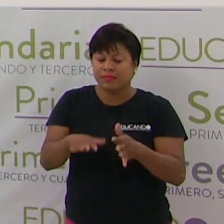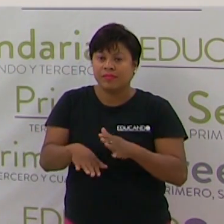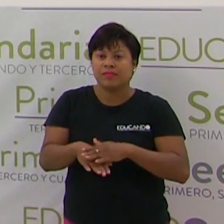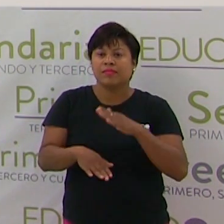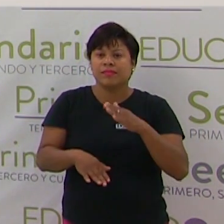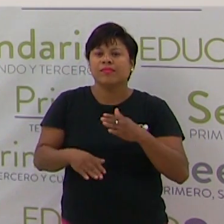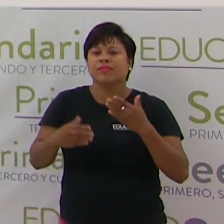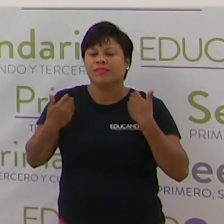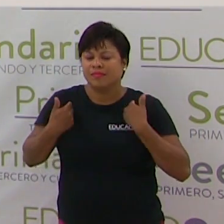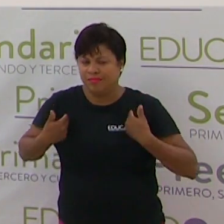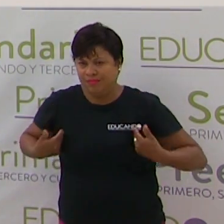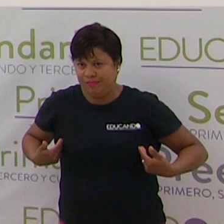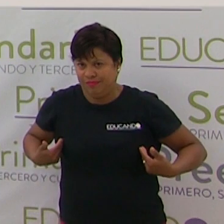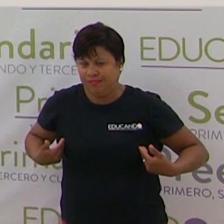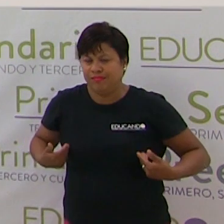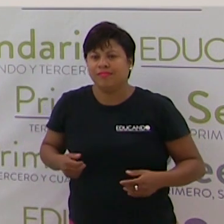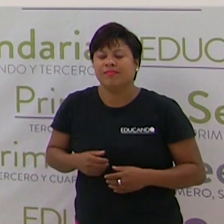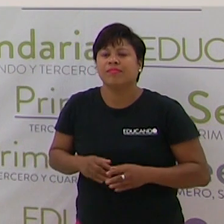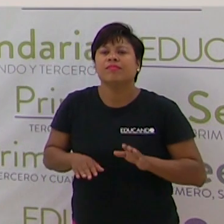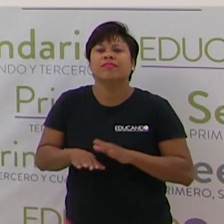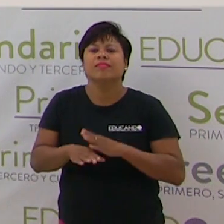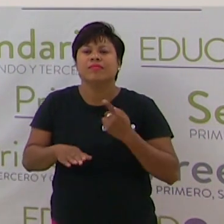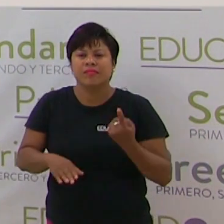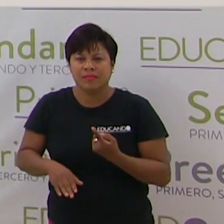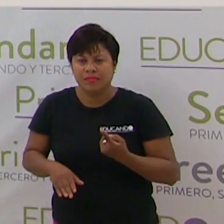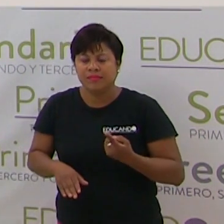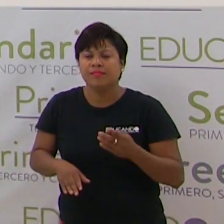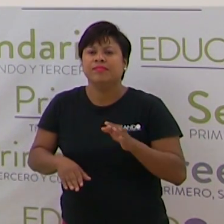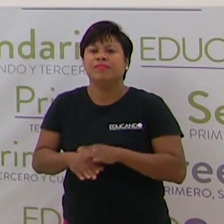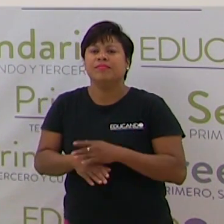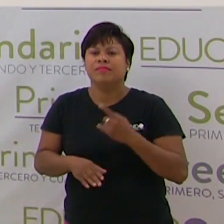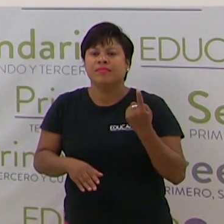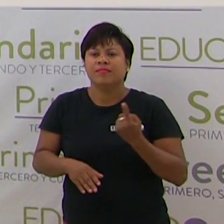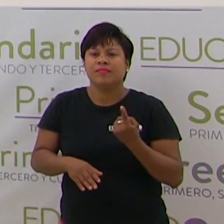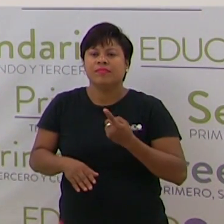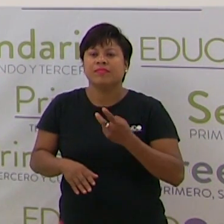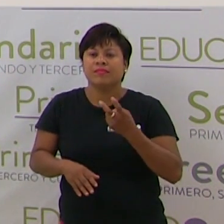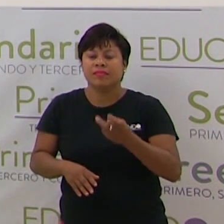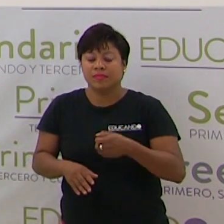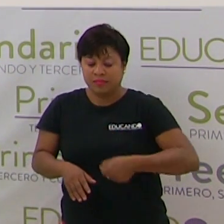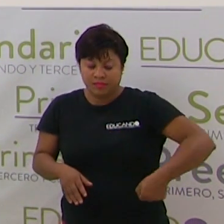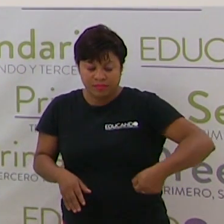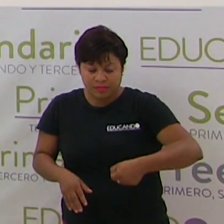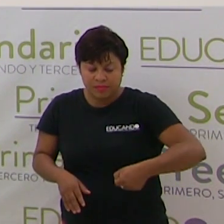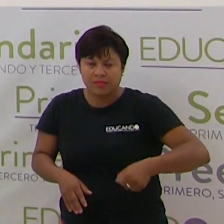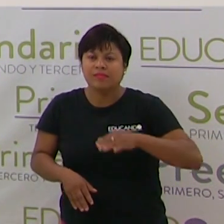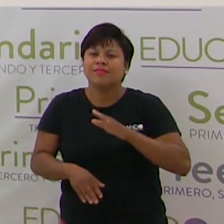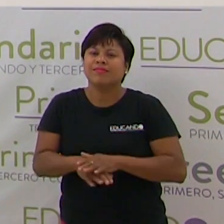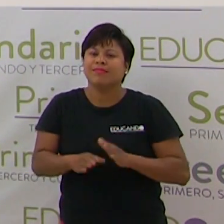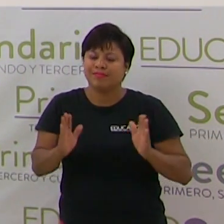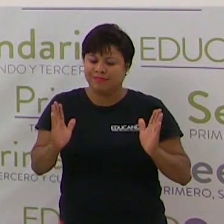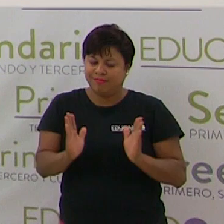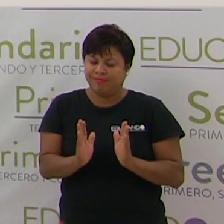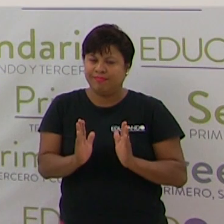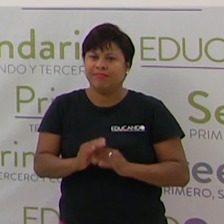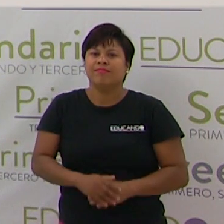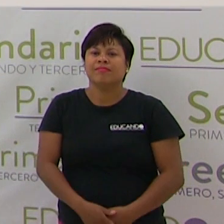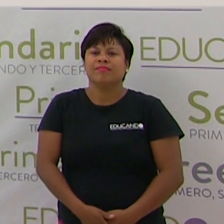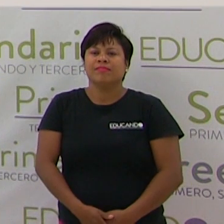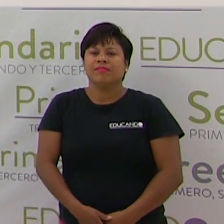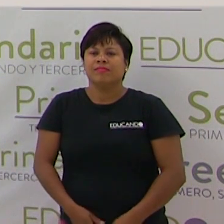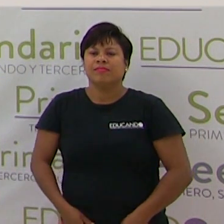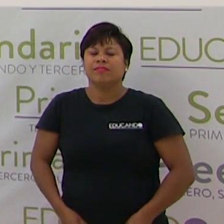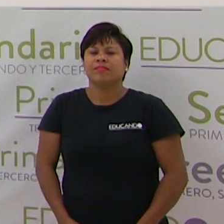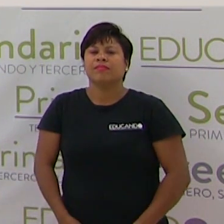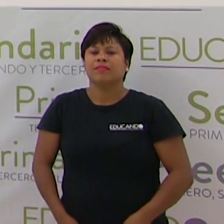una mochila. ¿Por qué? Porque la lonchera es un poco más pequeña.